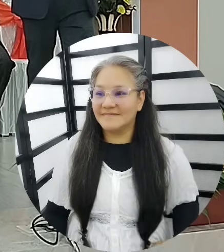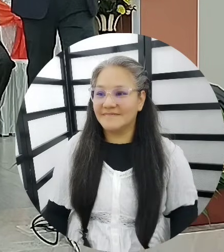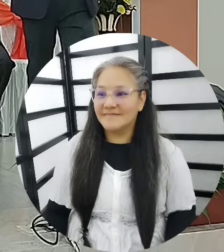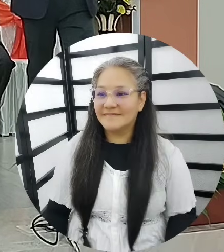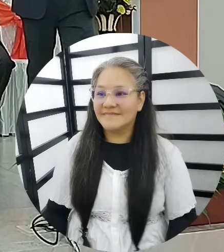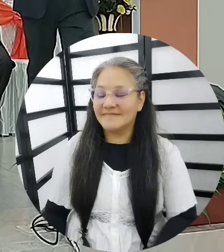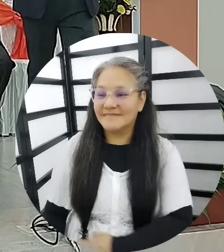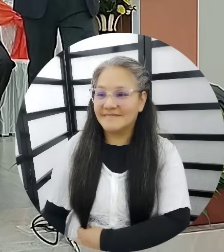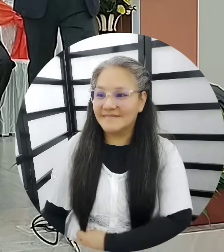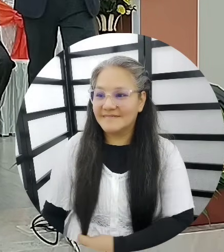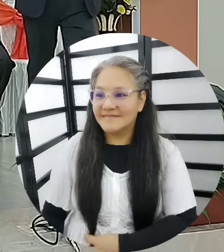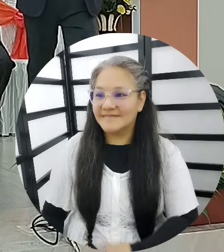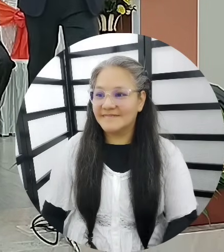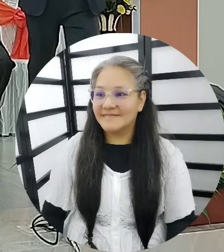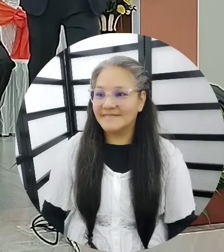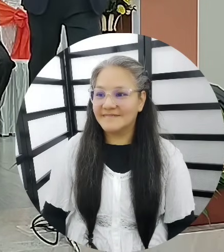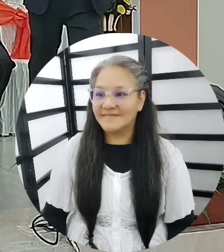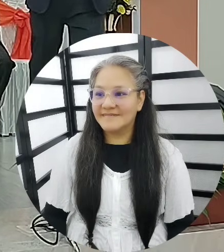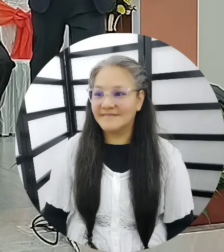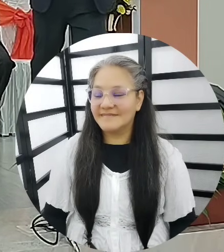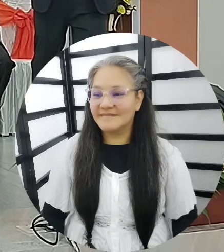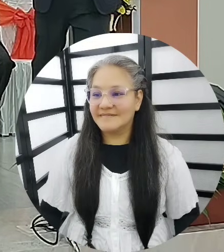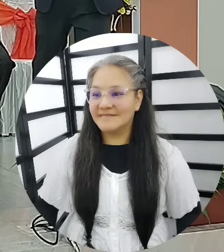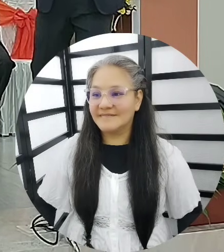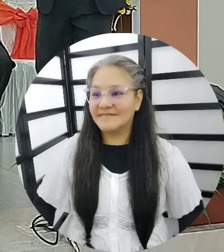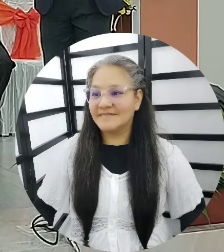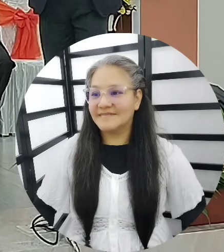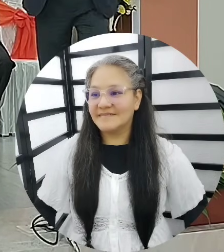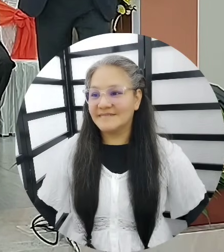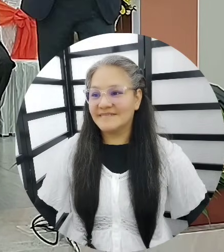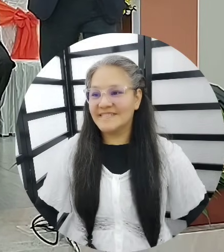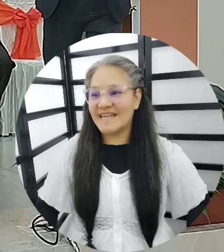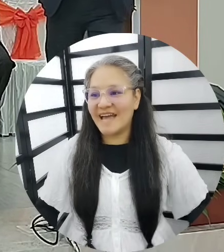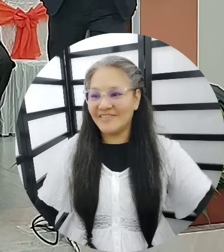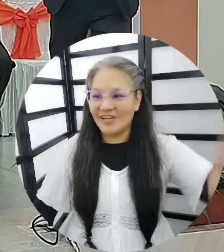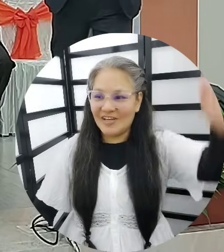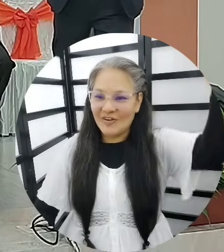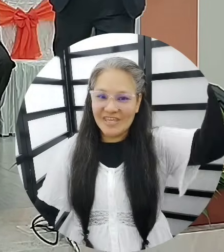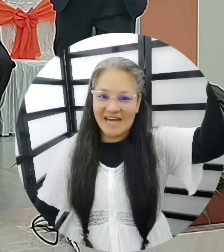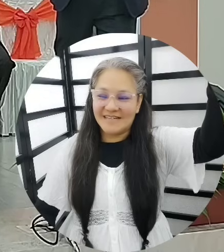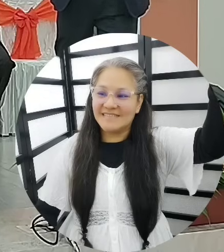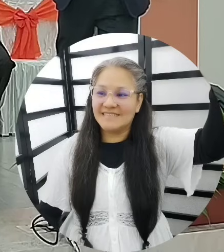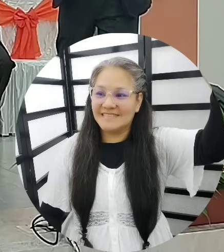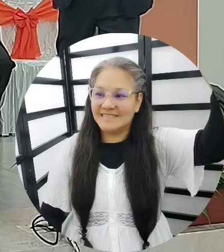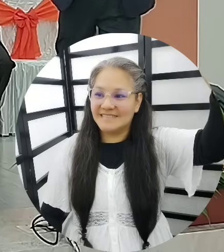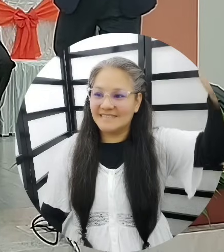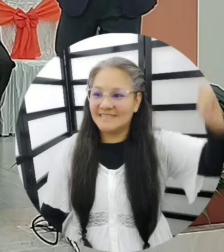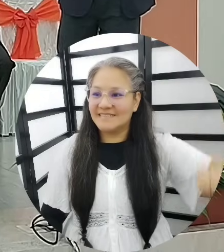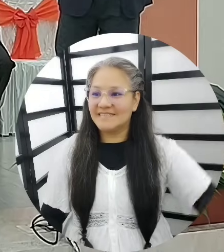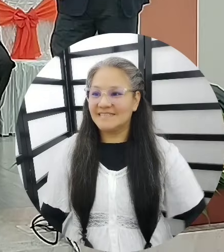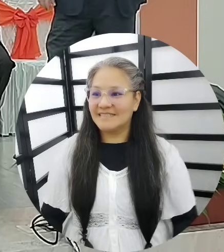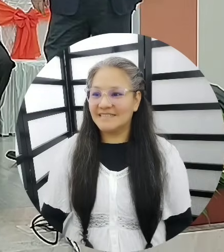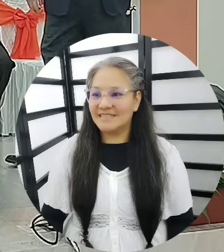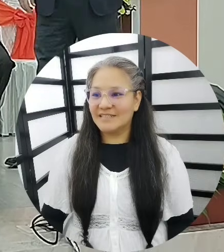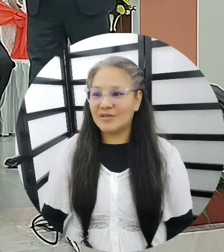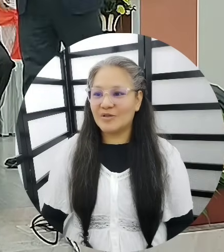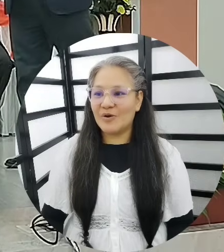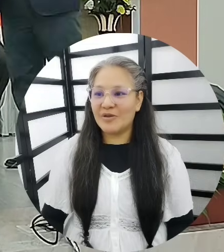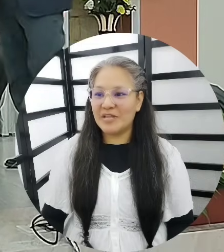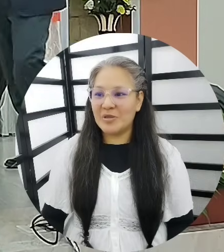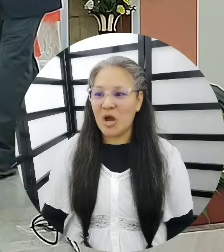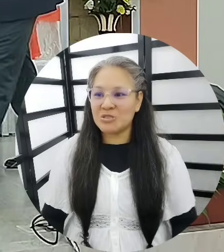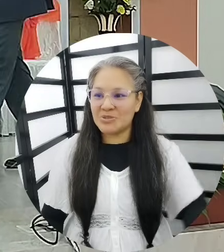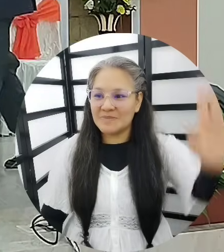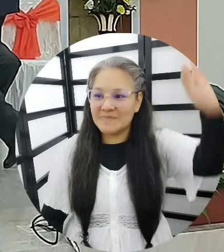soy. Me dice: ¿y de dónde me conoce? Dice: yo lo veo a usted por las redes, yo lo conozco.